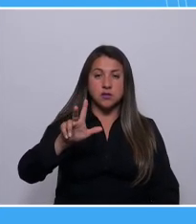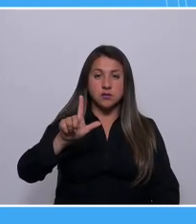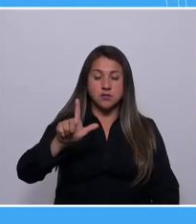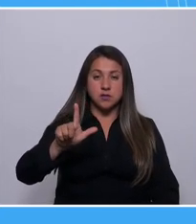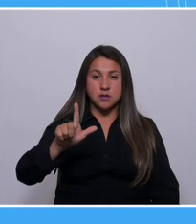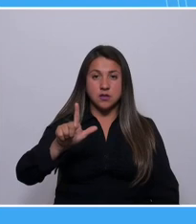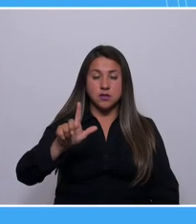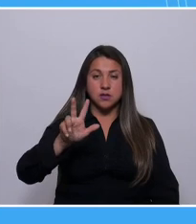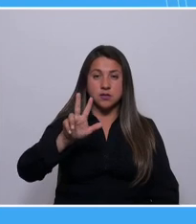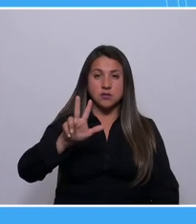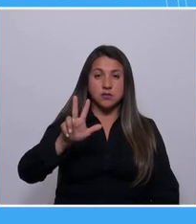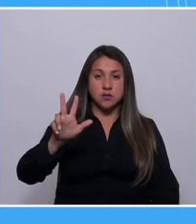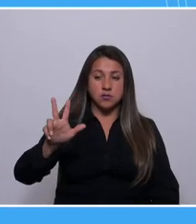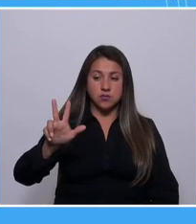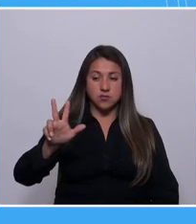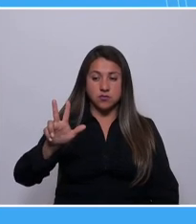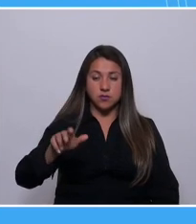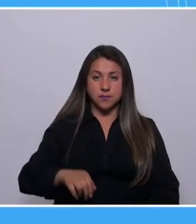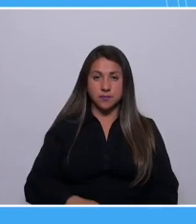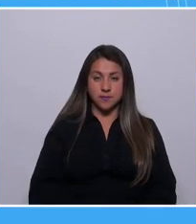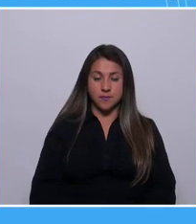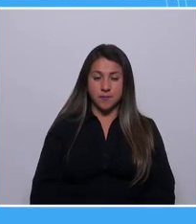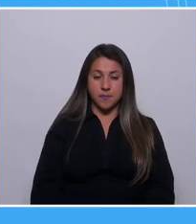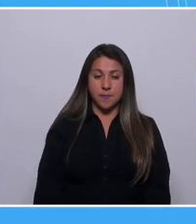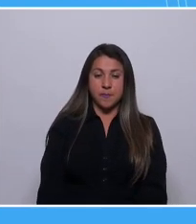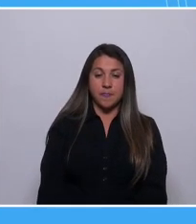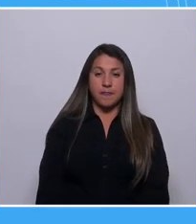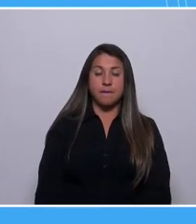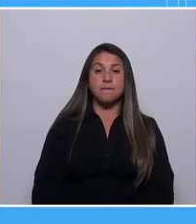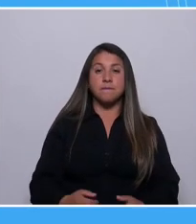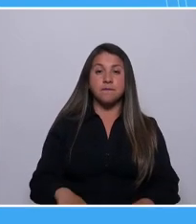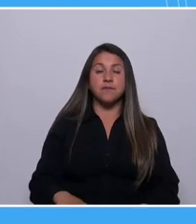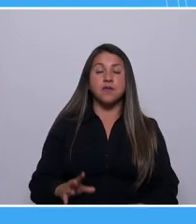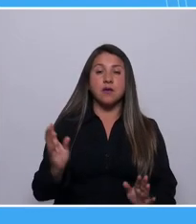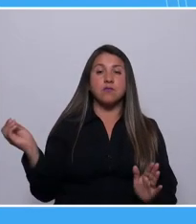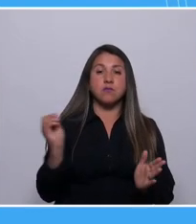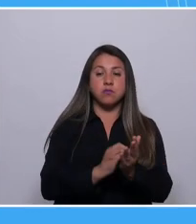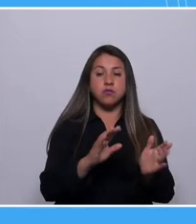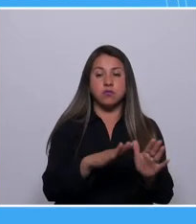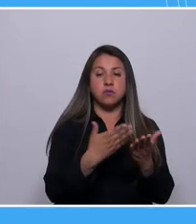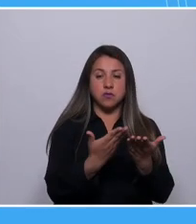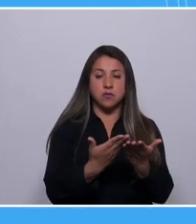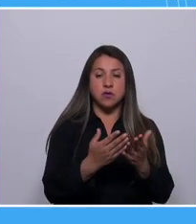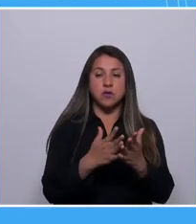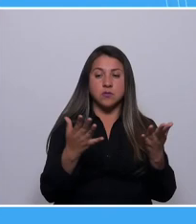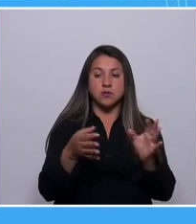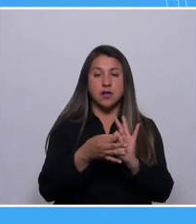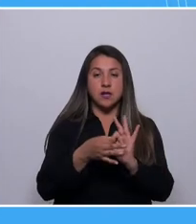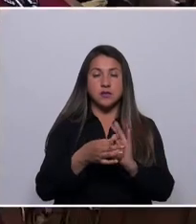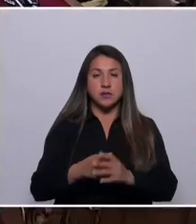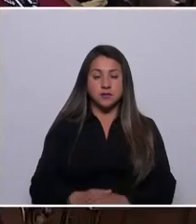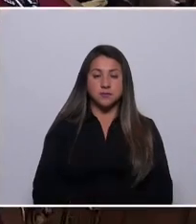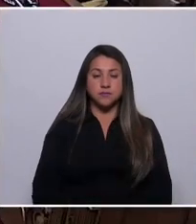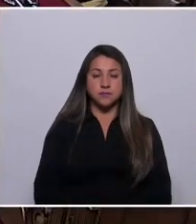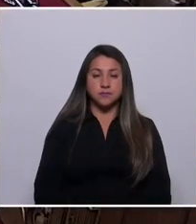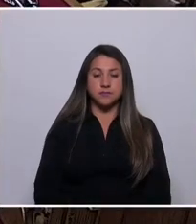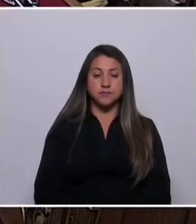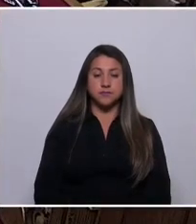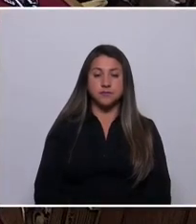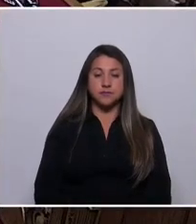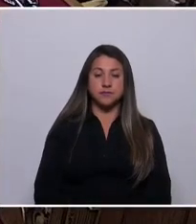87 y 88. Se deja constancia del retiro, señor Daza. Muchas gracias.